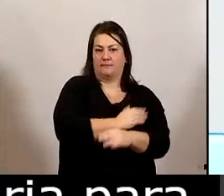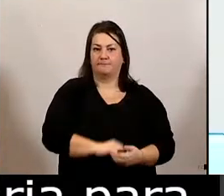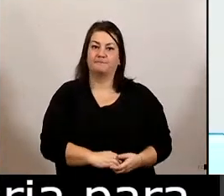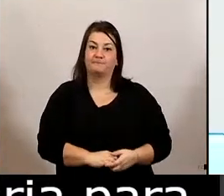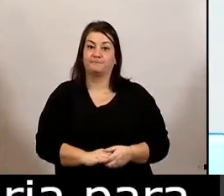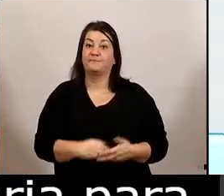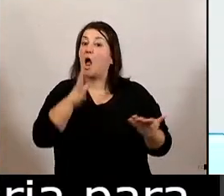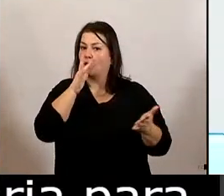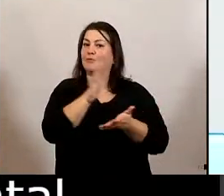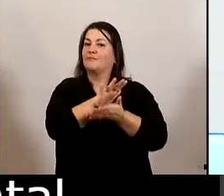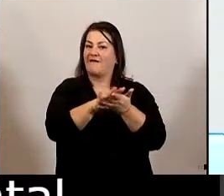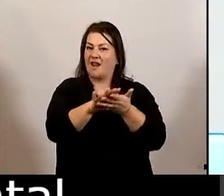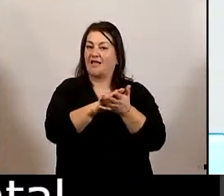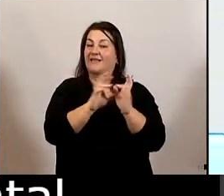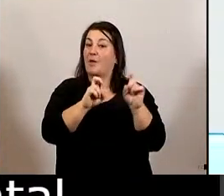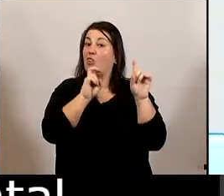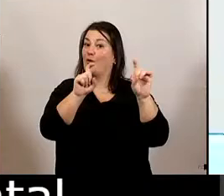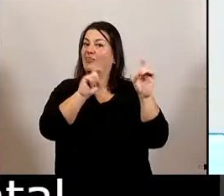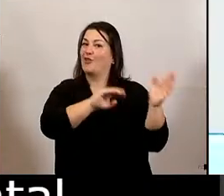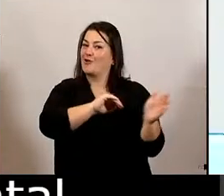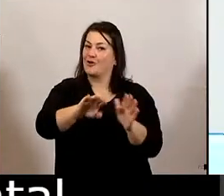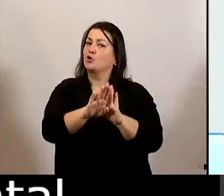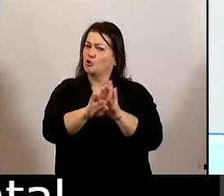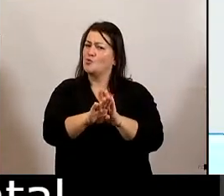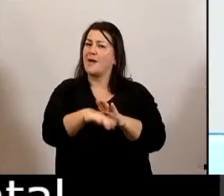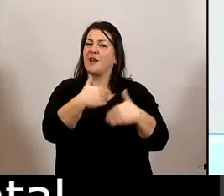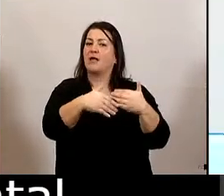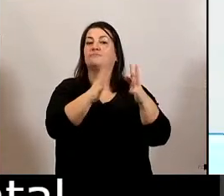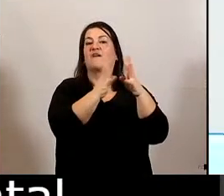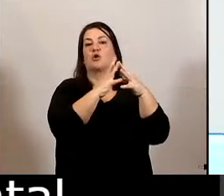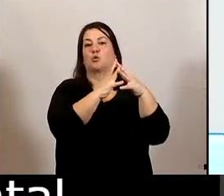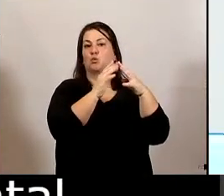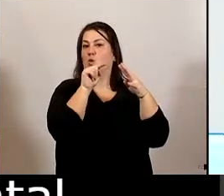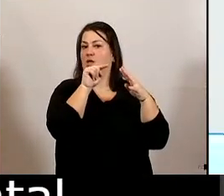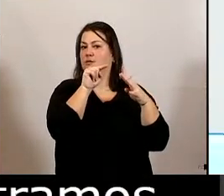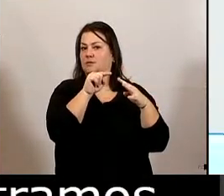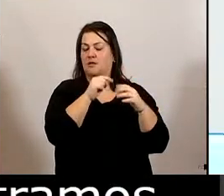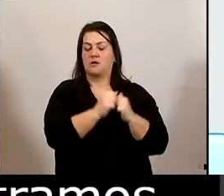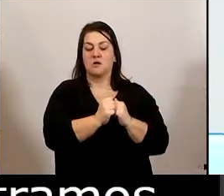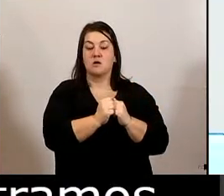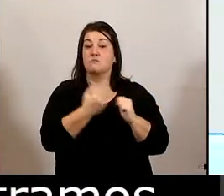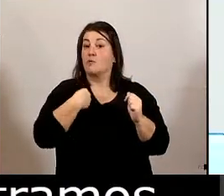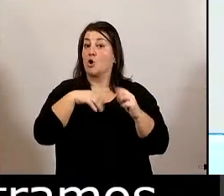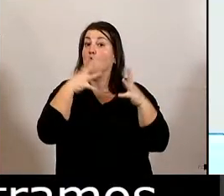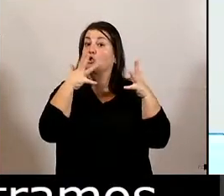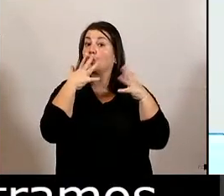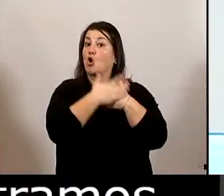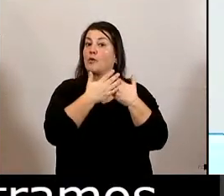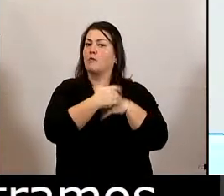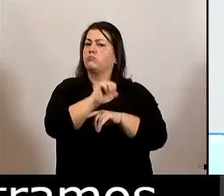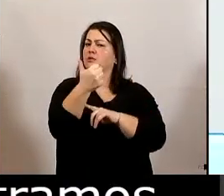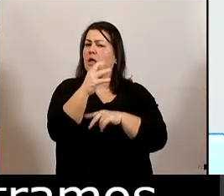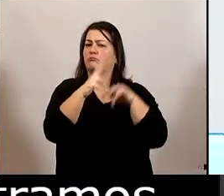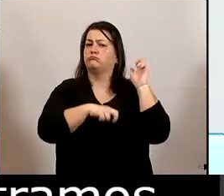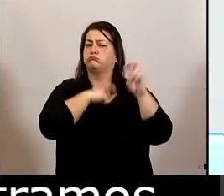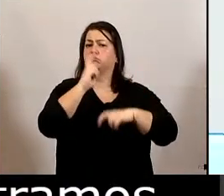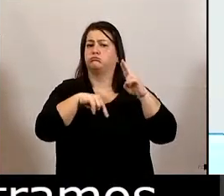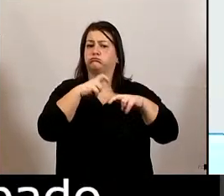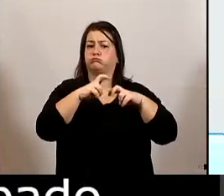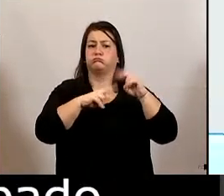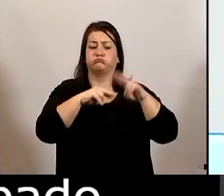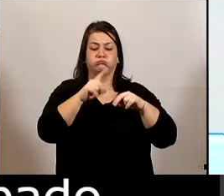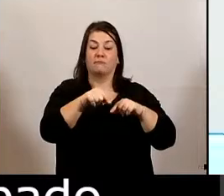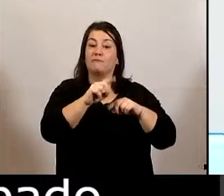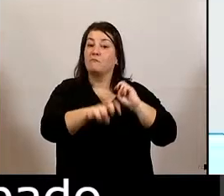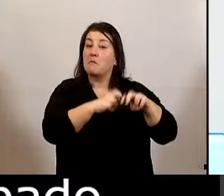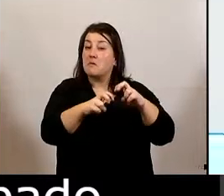ahora seguimos hablando de educación, pero nos centramos en las infraestructuras. El Consejo de Gobierno ha aprobado obras de mejora en las instalaciones